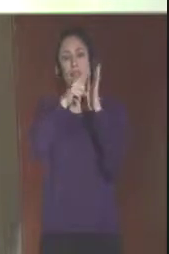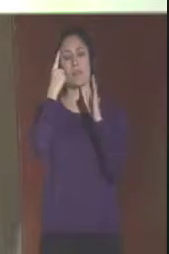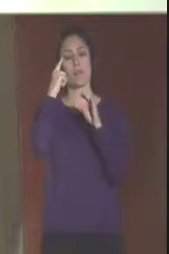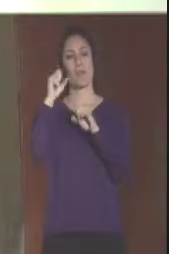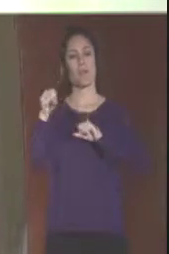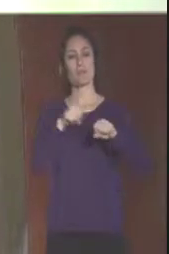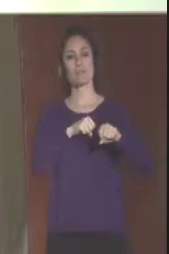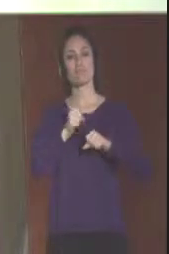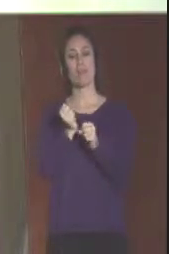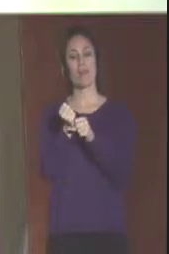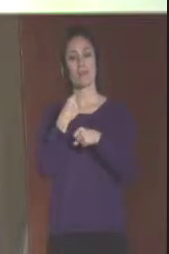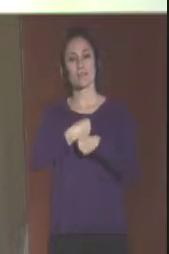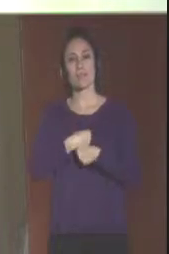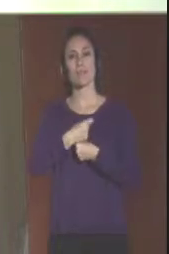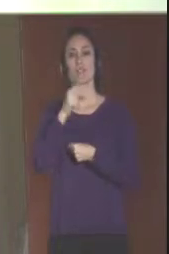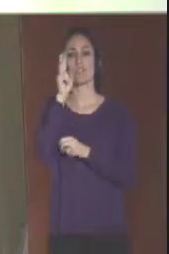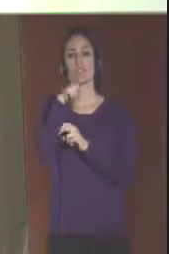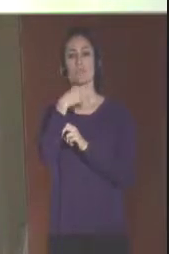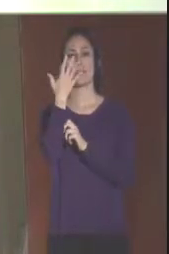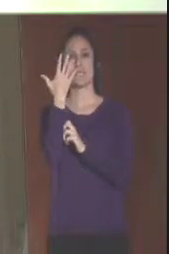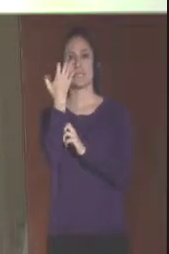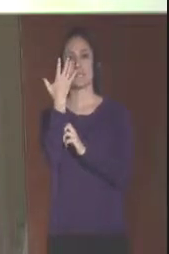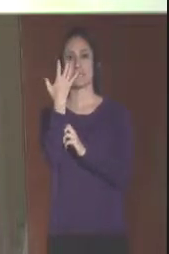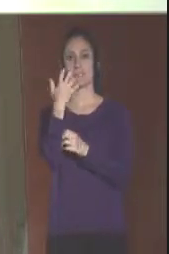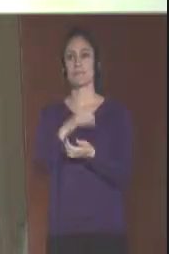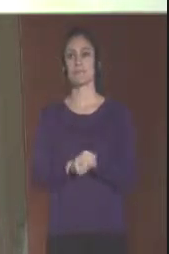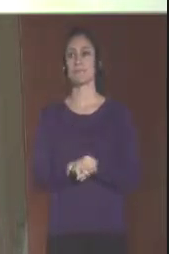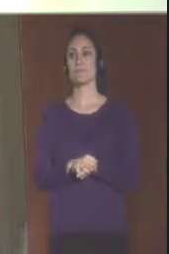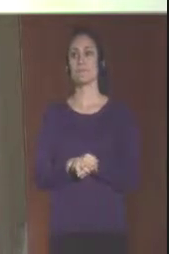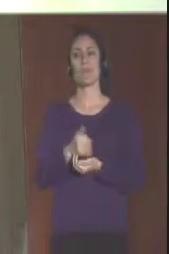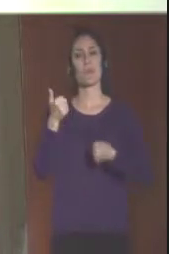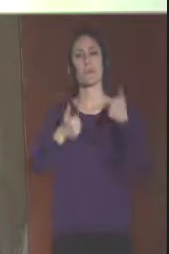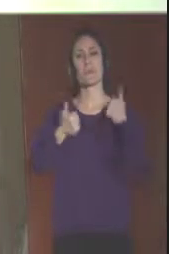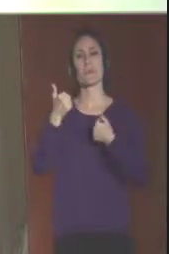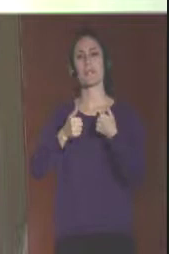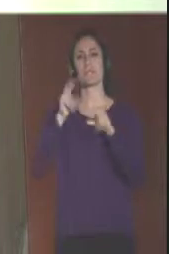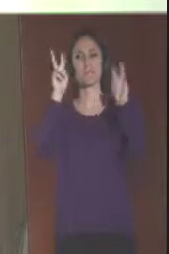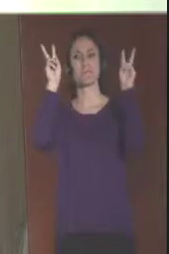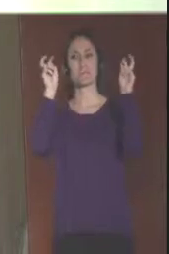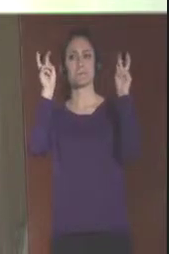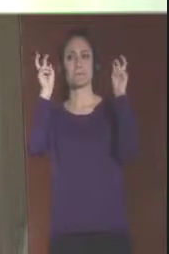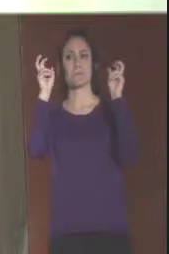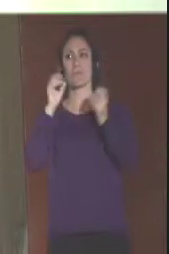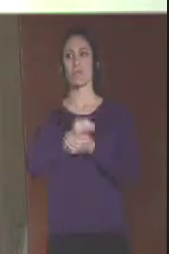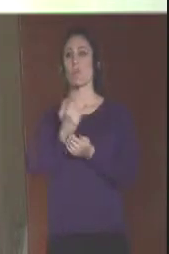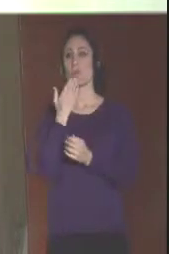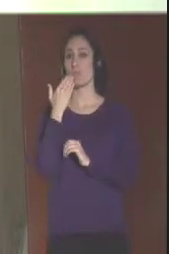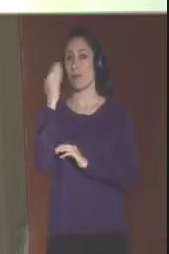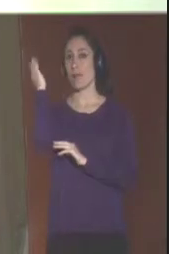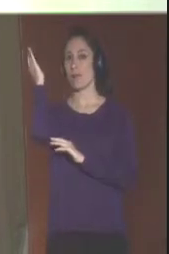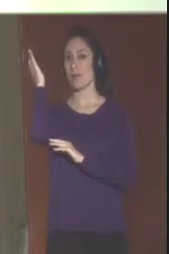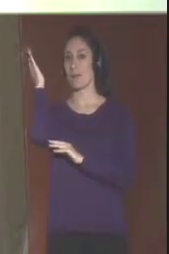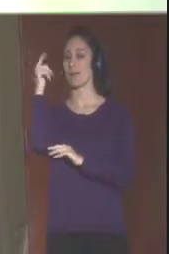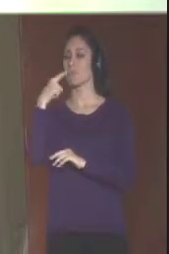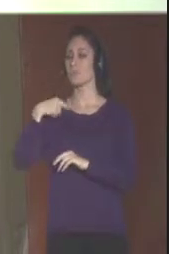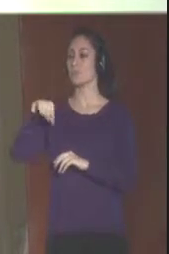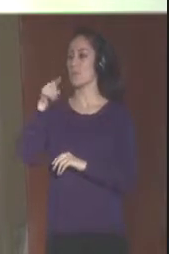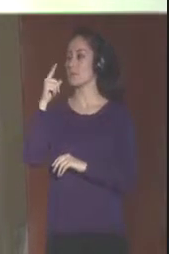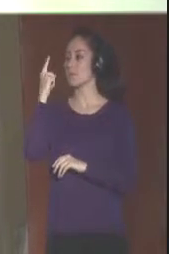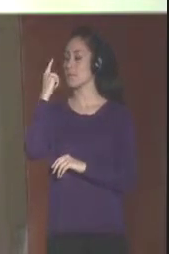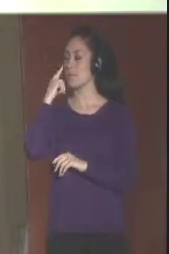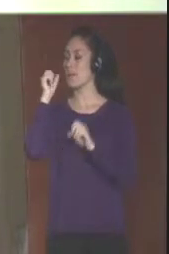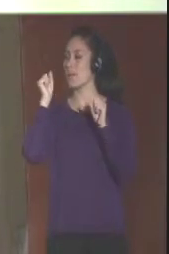acción post-2015. ¿Cuál es el tema que como alcaldes ustedes consideran que